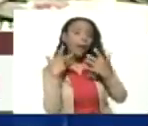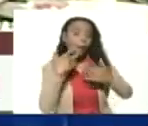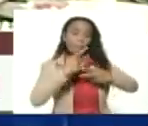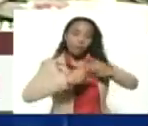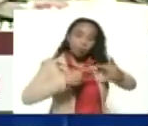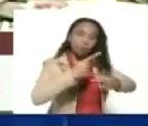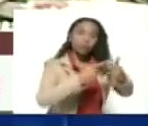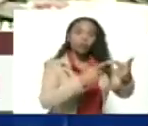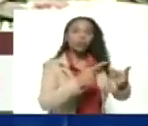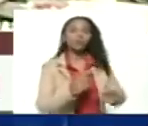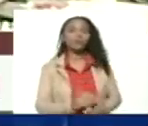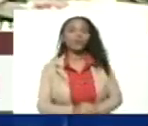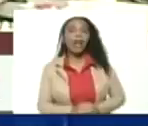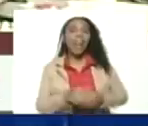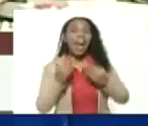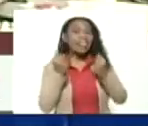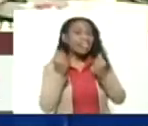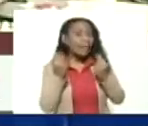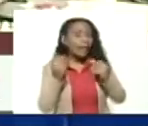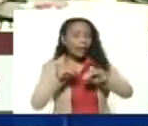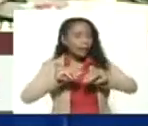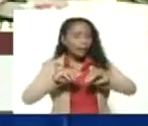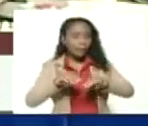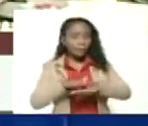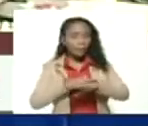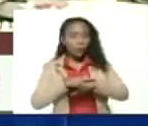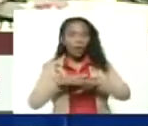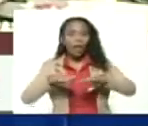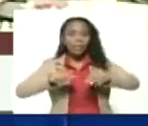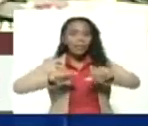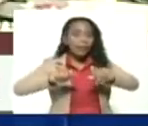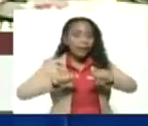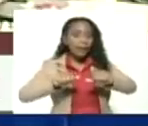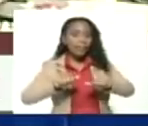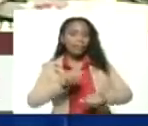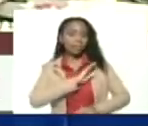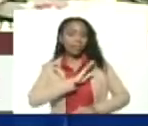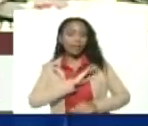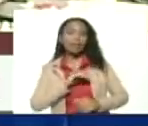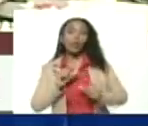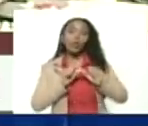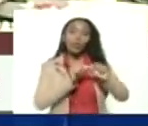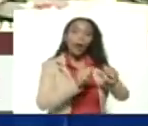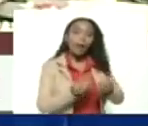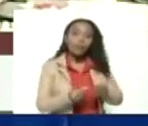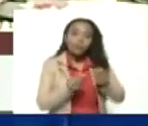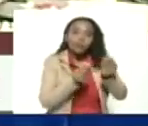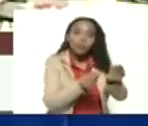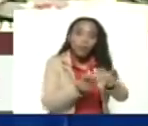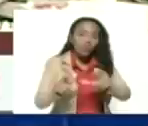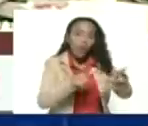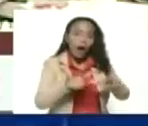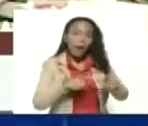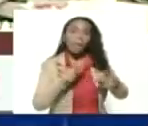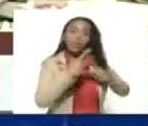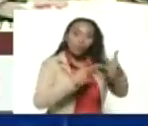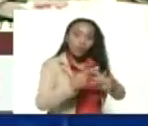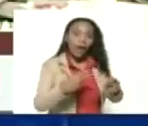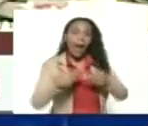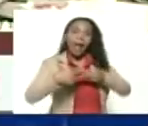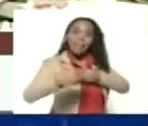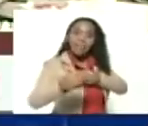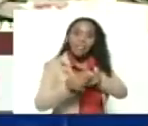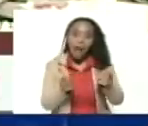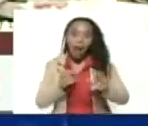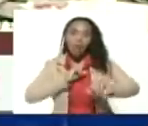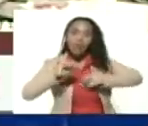productiva, la tierra. Tenemos que seguir entregando espacios productivos, hectáreas a los